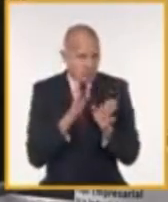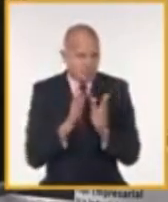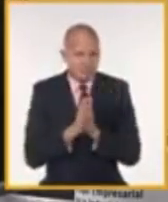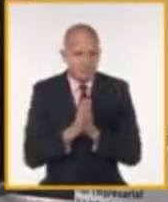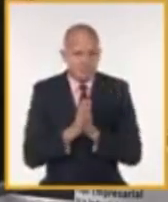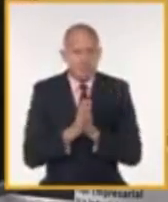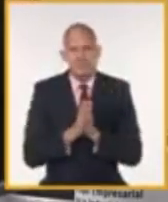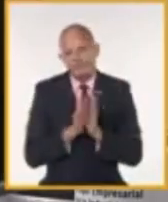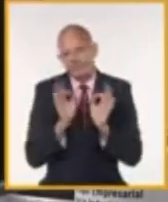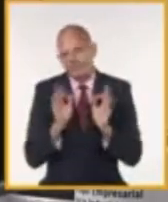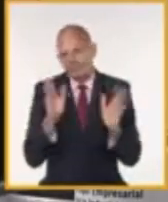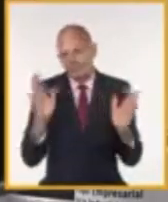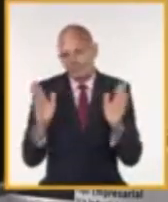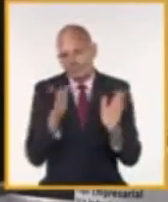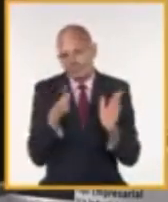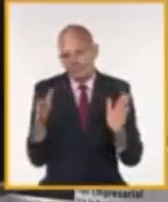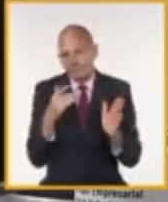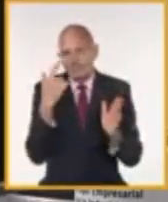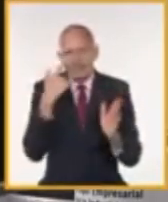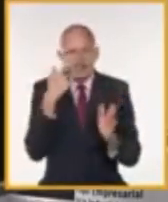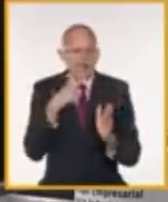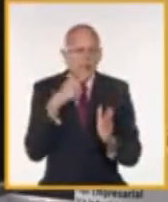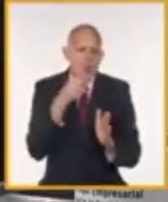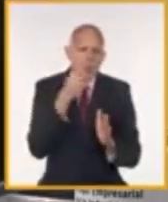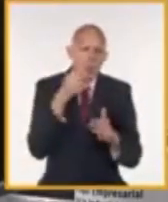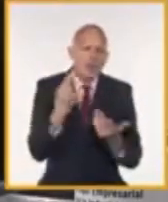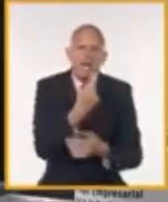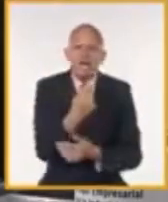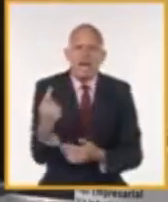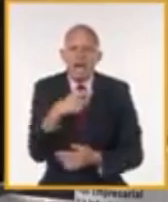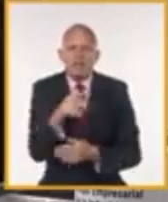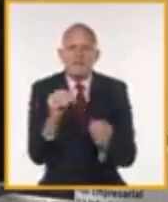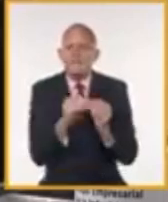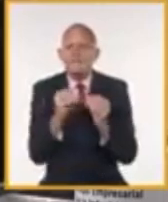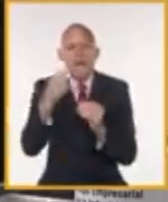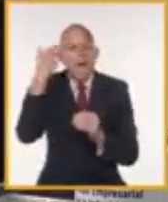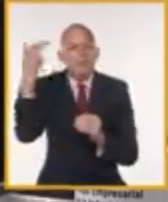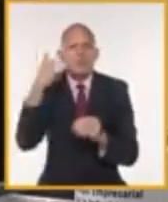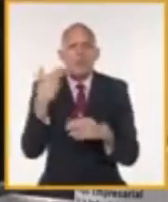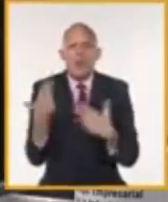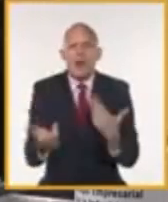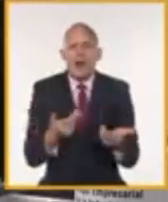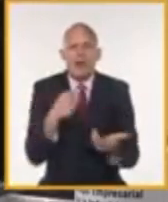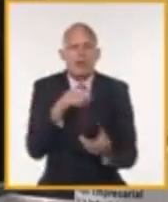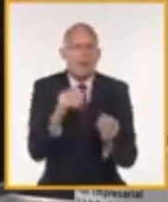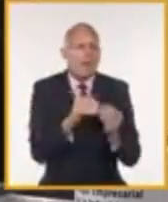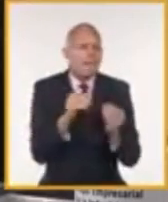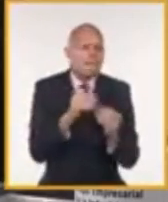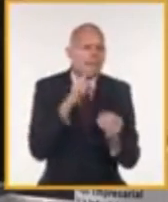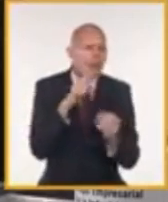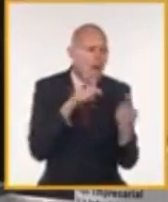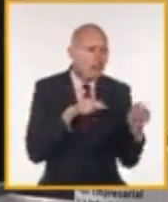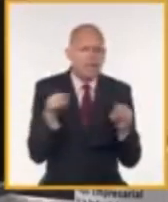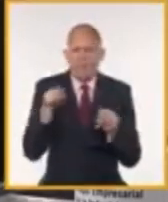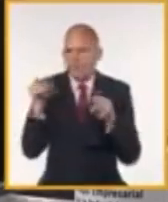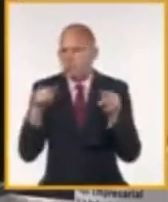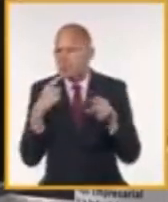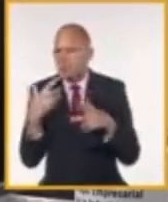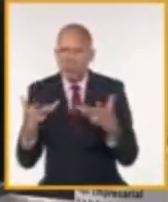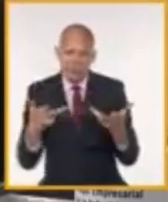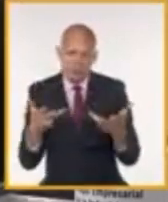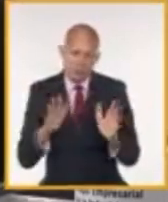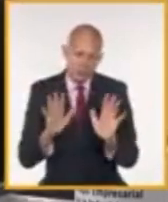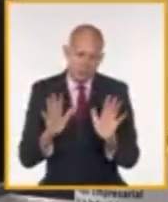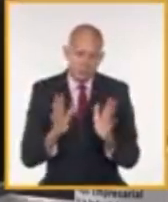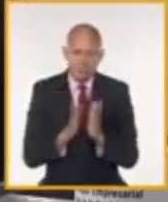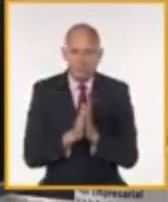periodo, lógicamente, identificar las potencialidades individuales de cada uno y dónde puede aportar más una vez terminado, concluido su